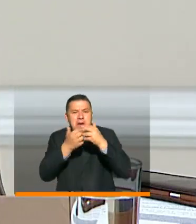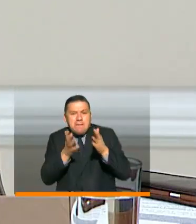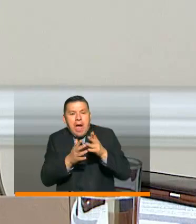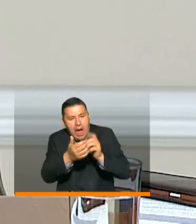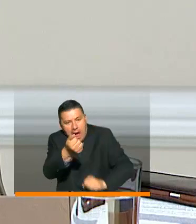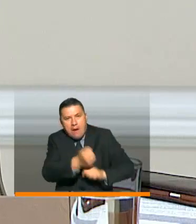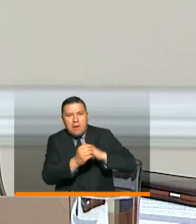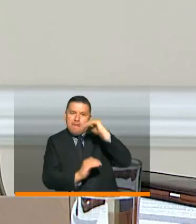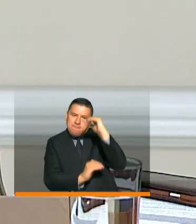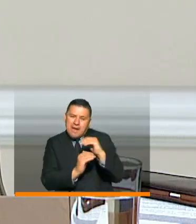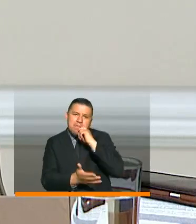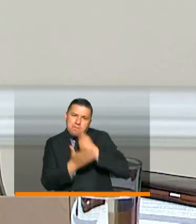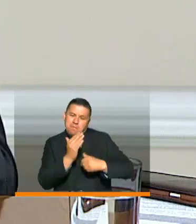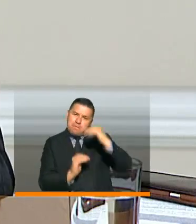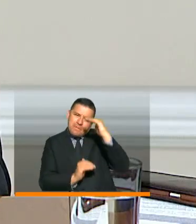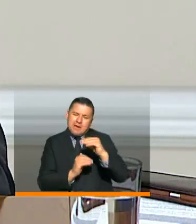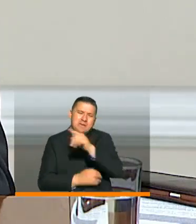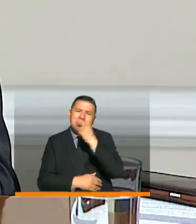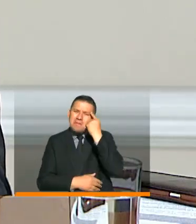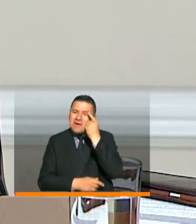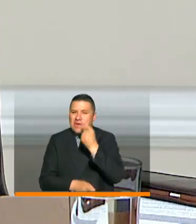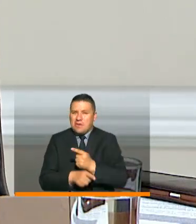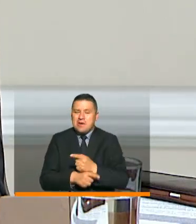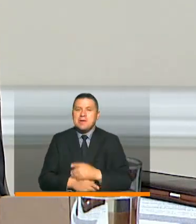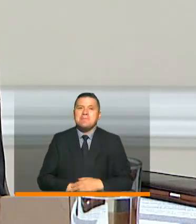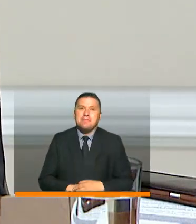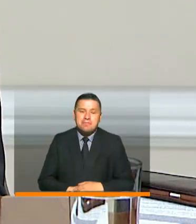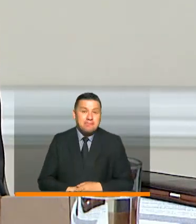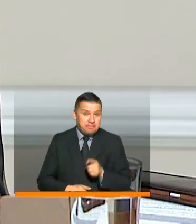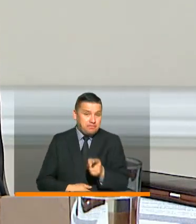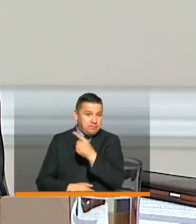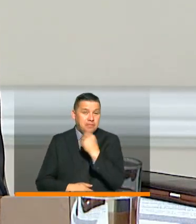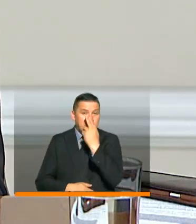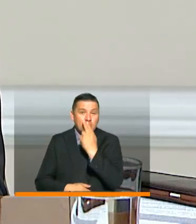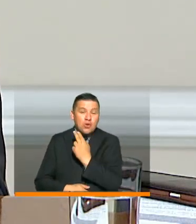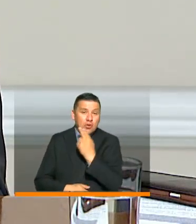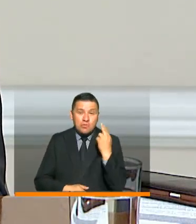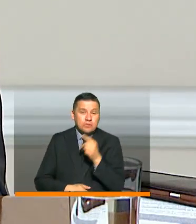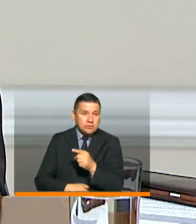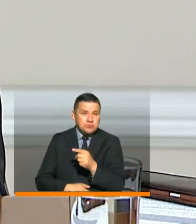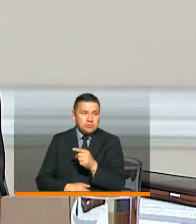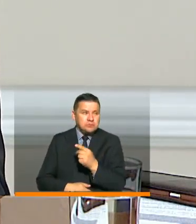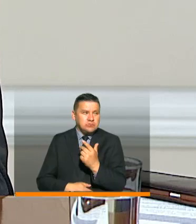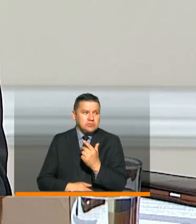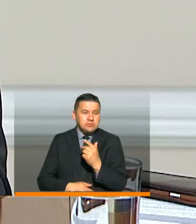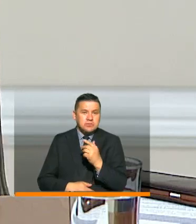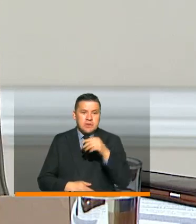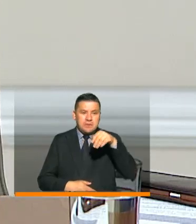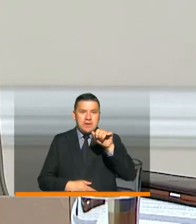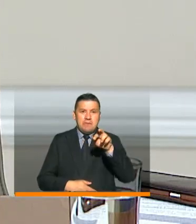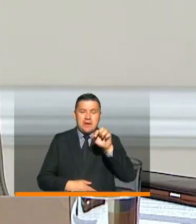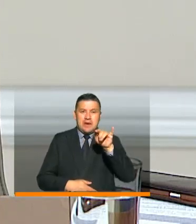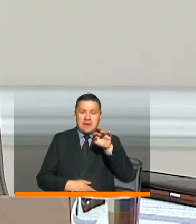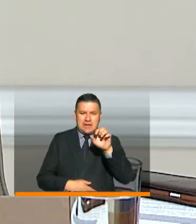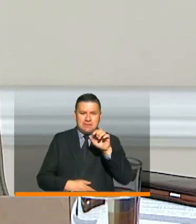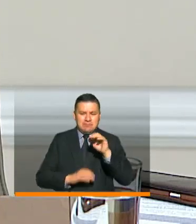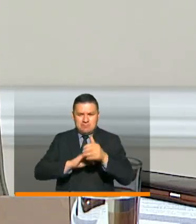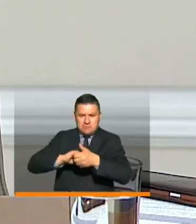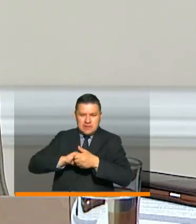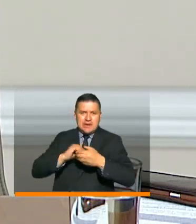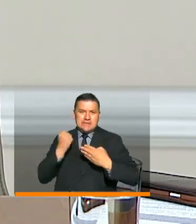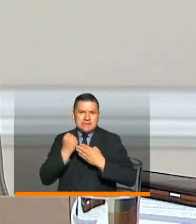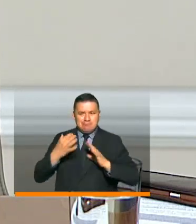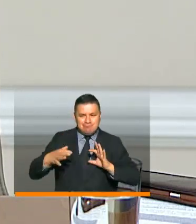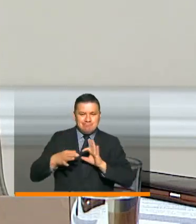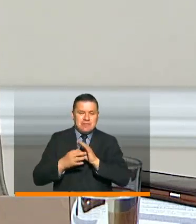y a la pequeña empresa. Pensando justamente en ese compromiso que tenemos con las MIPYMES, de la mano del